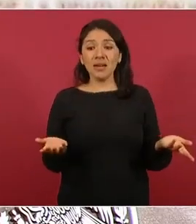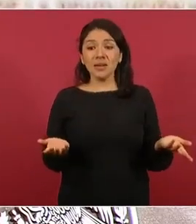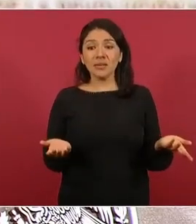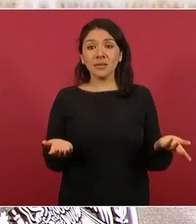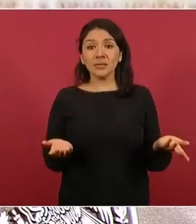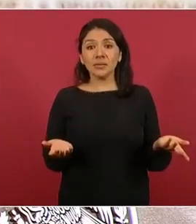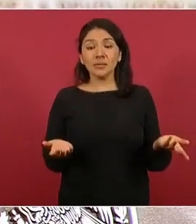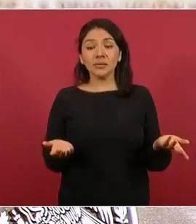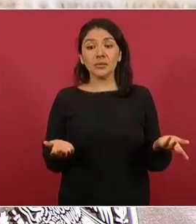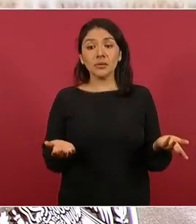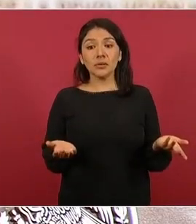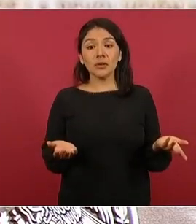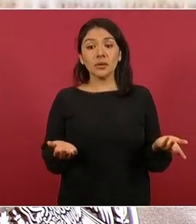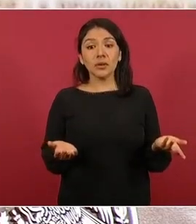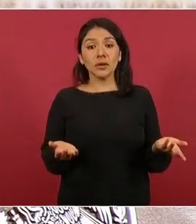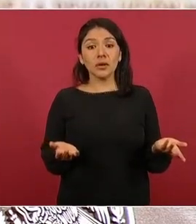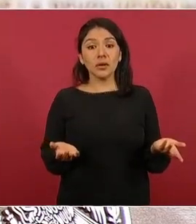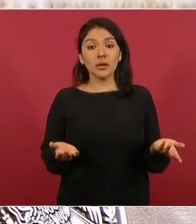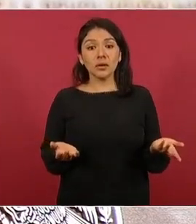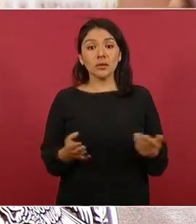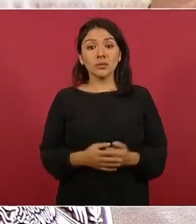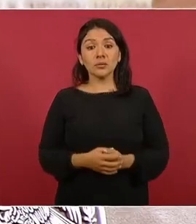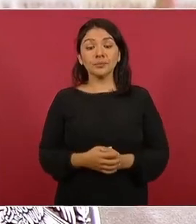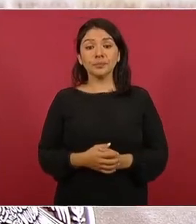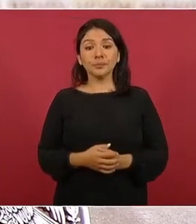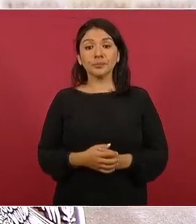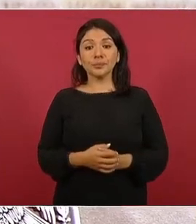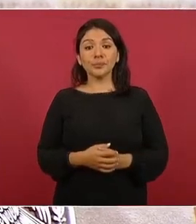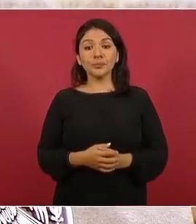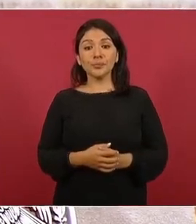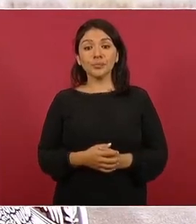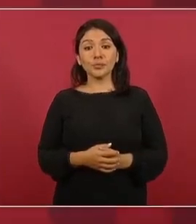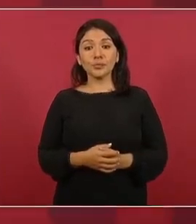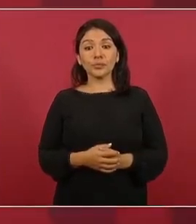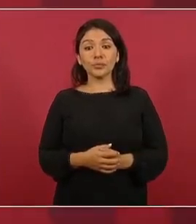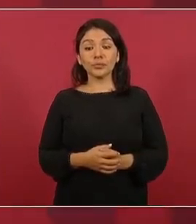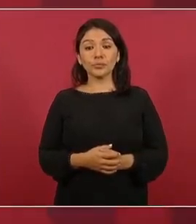Si se tratara, sí, de